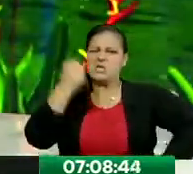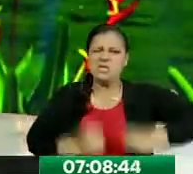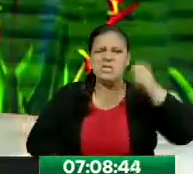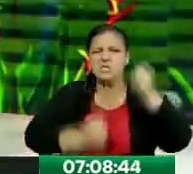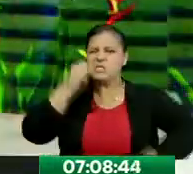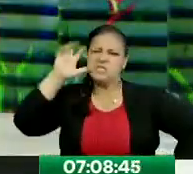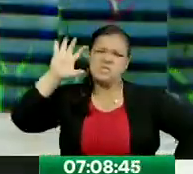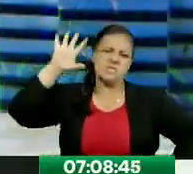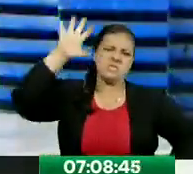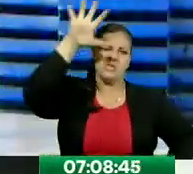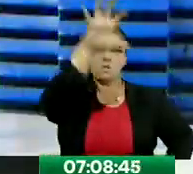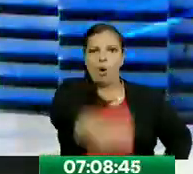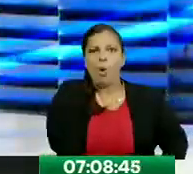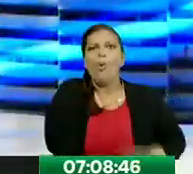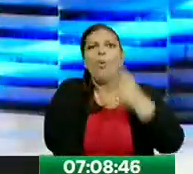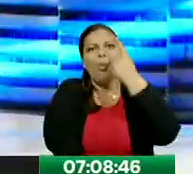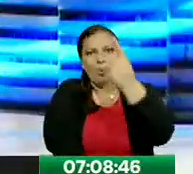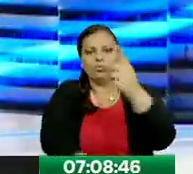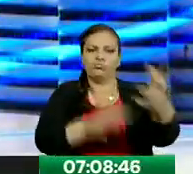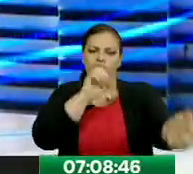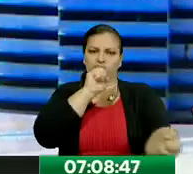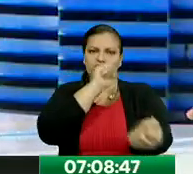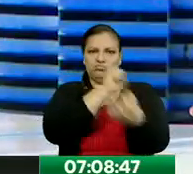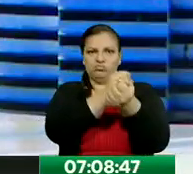forma indebida.